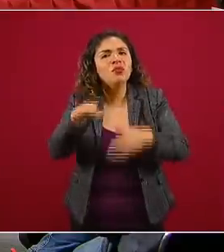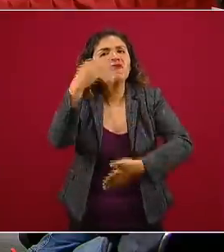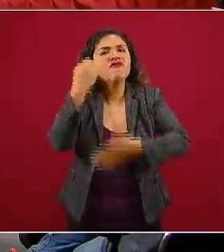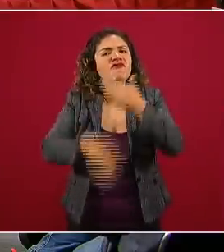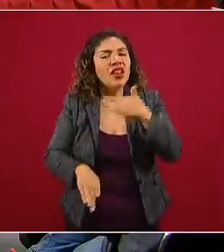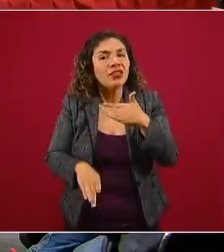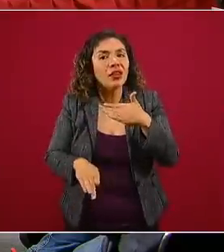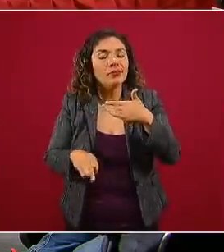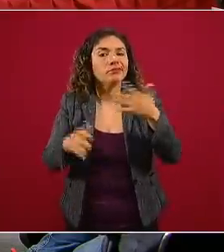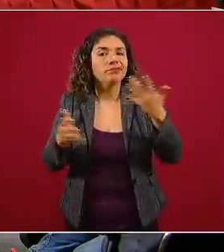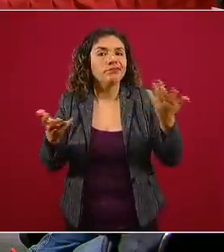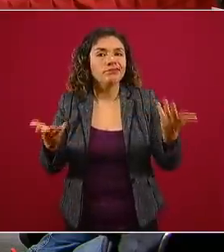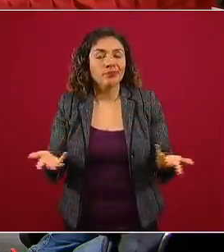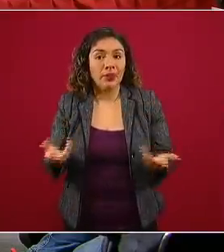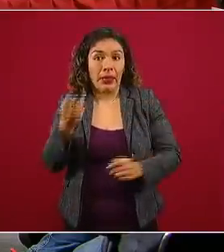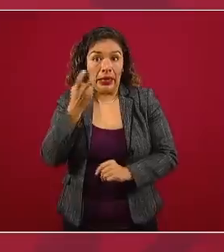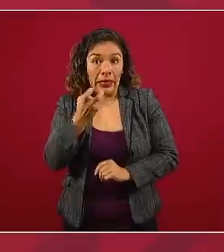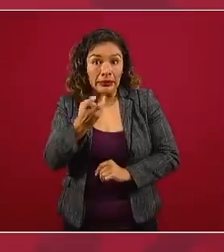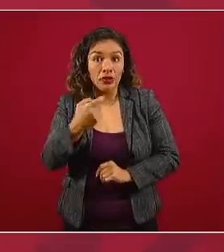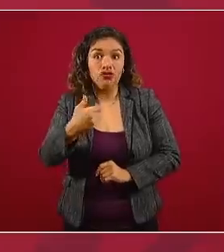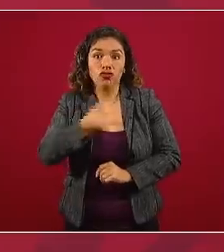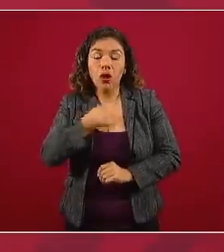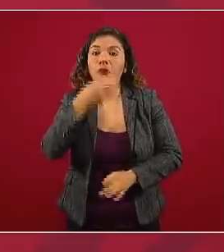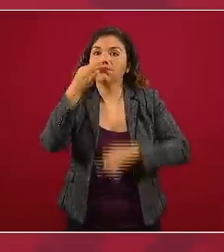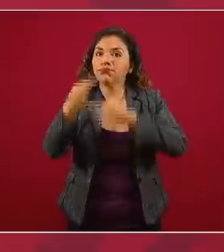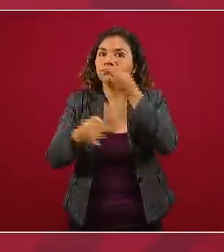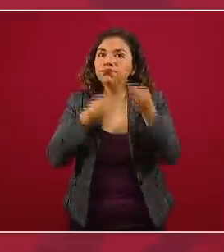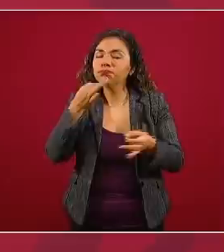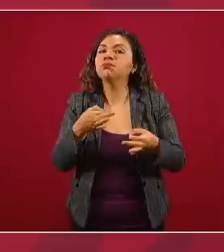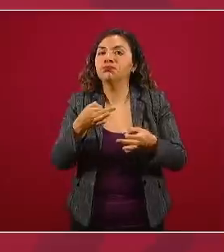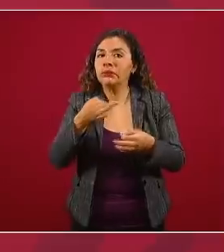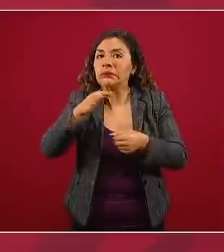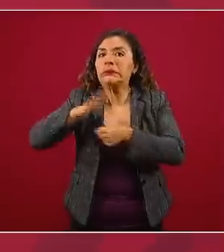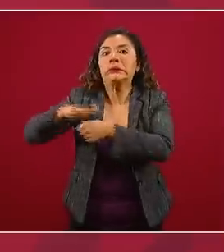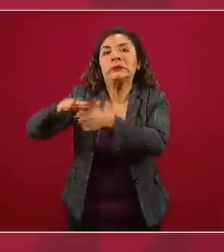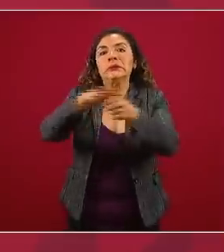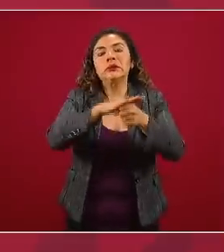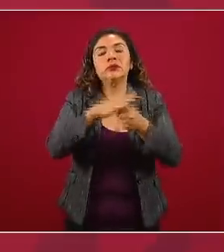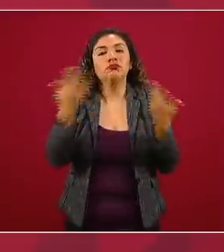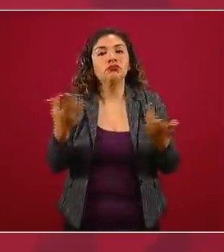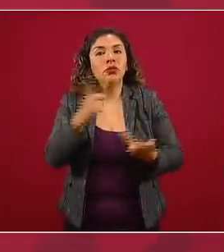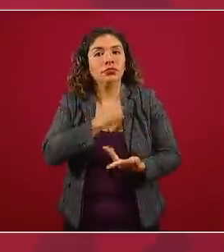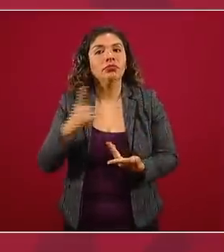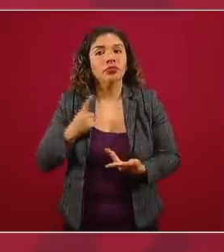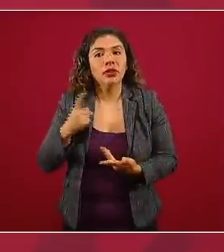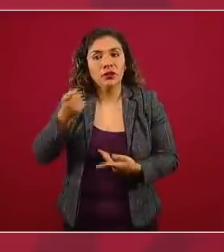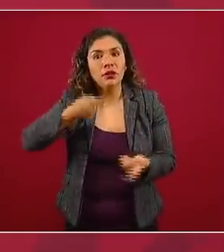y entonces el llamado es a qué estemos